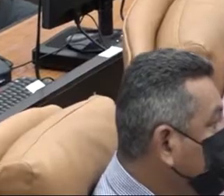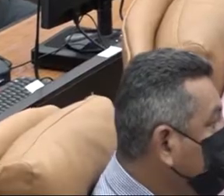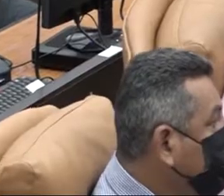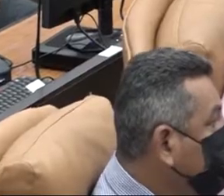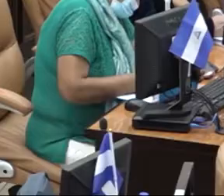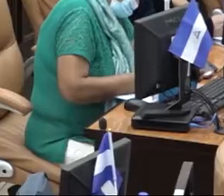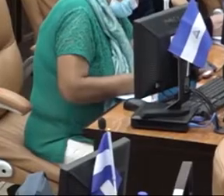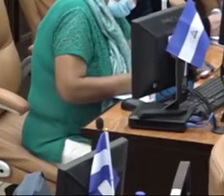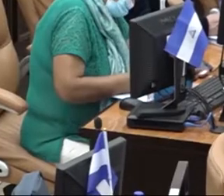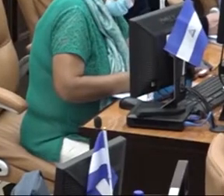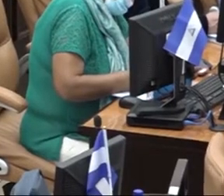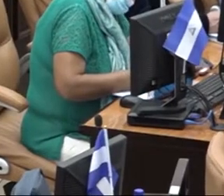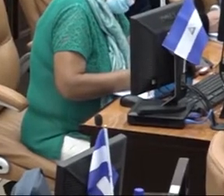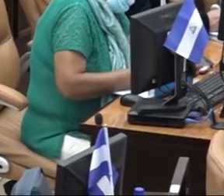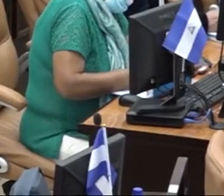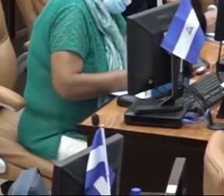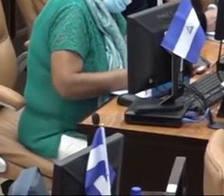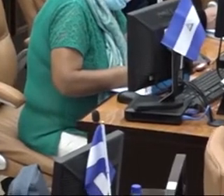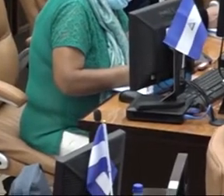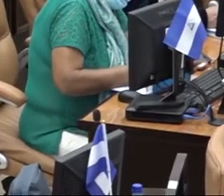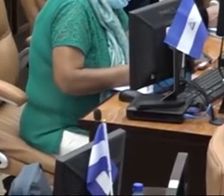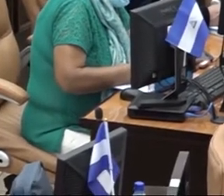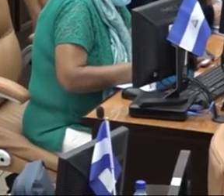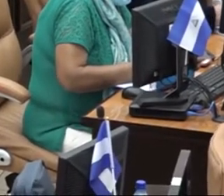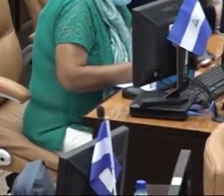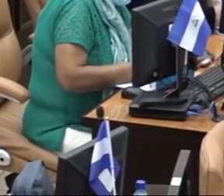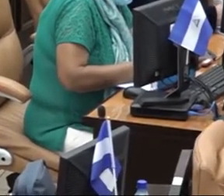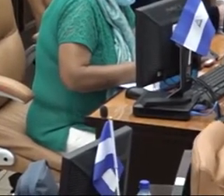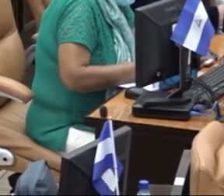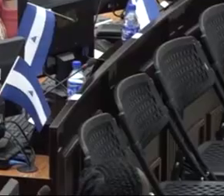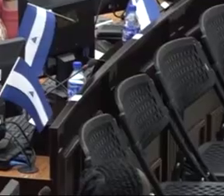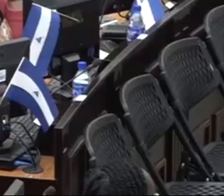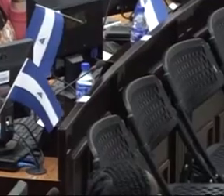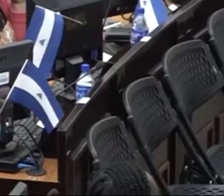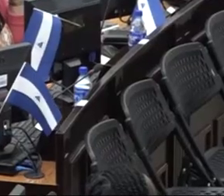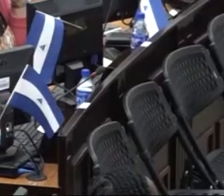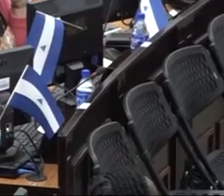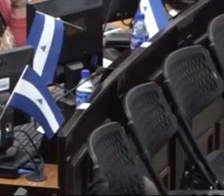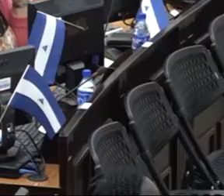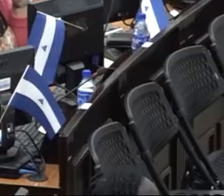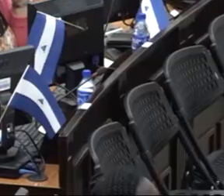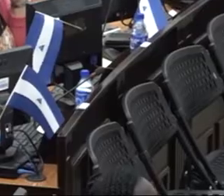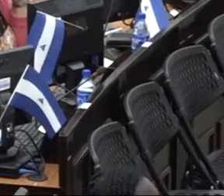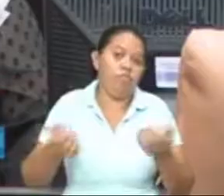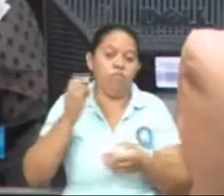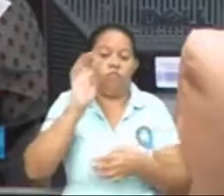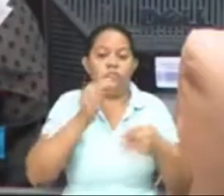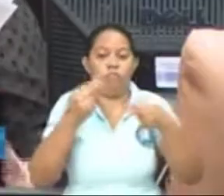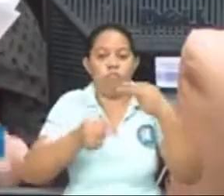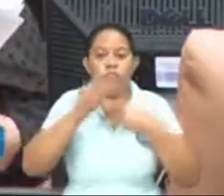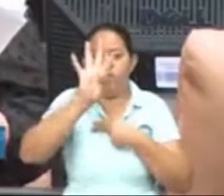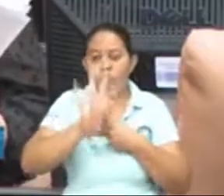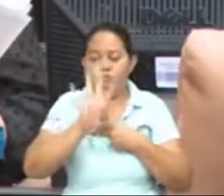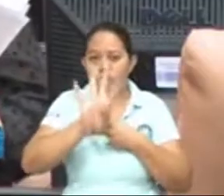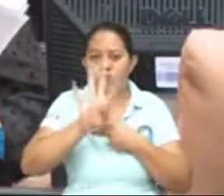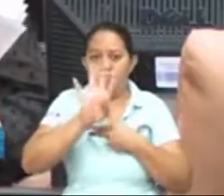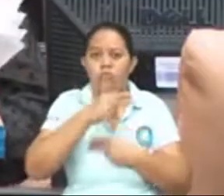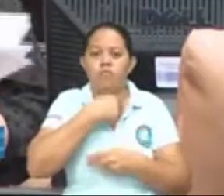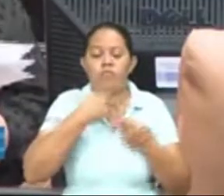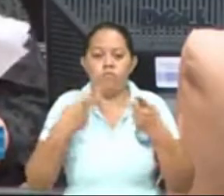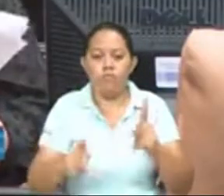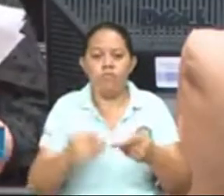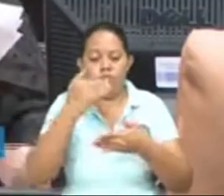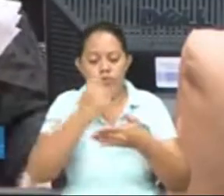académicos, tecnológicos, de investigación y sobre temas relacionados al cambio climático. Que la aprobación legislativa